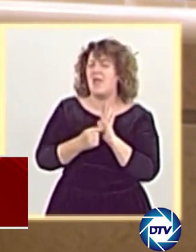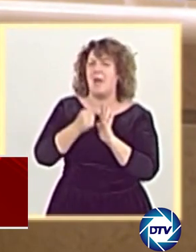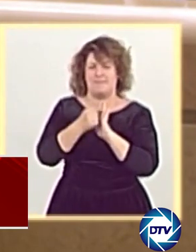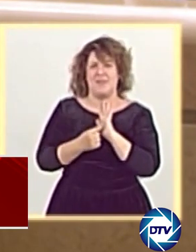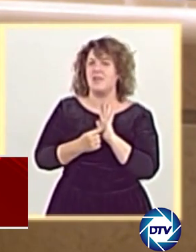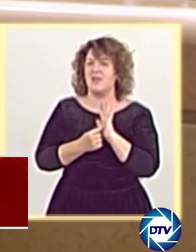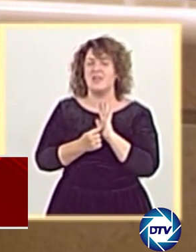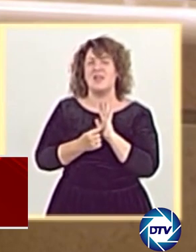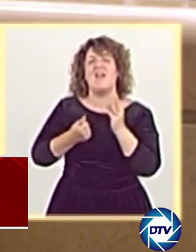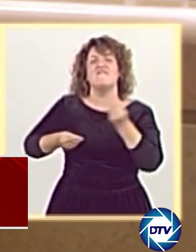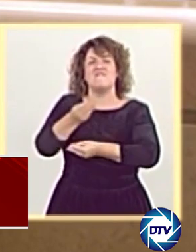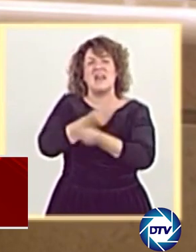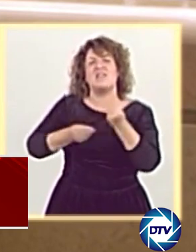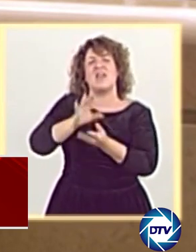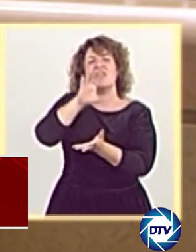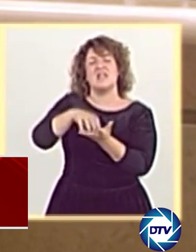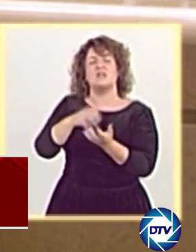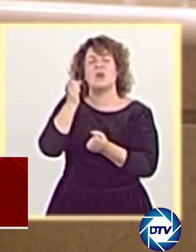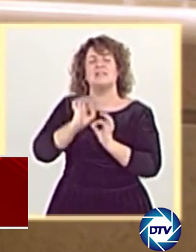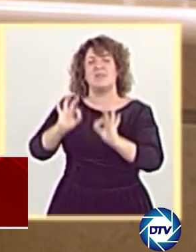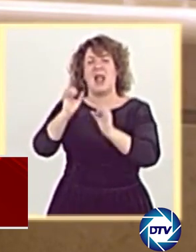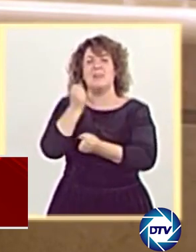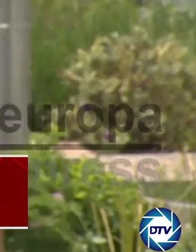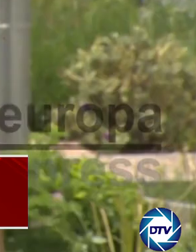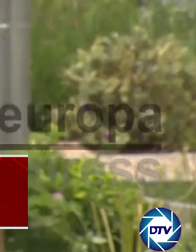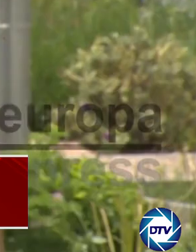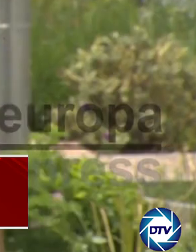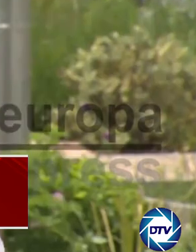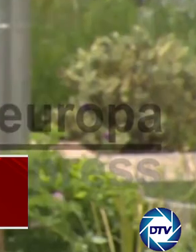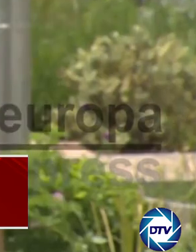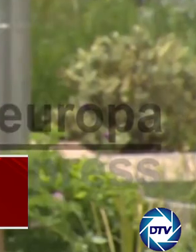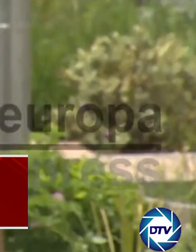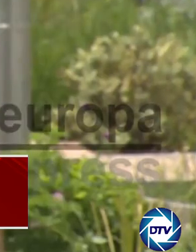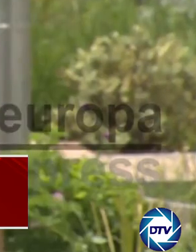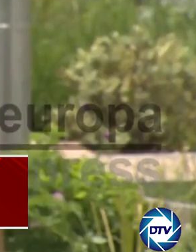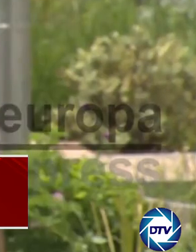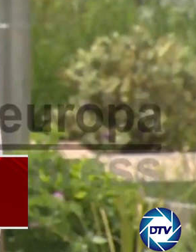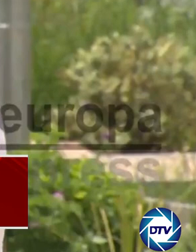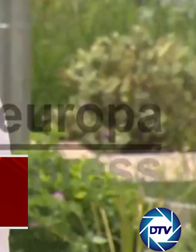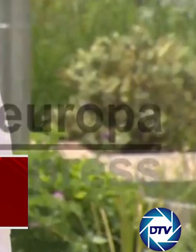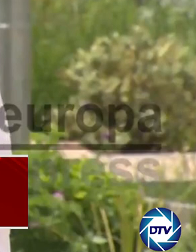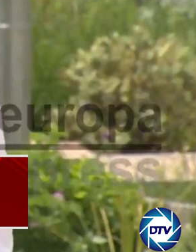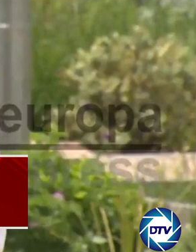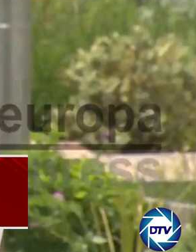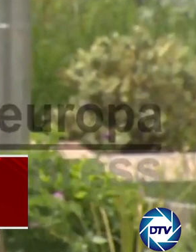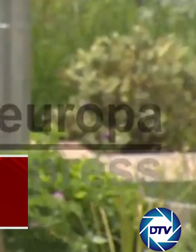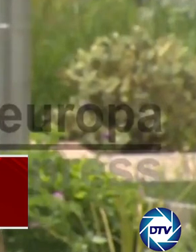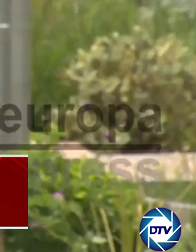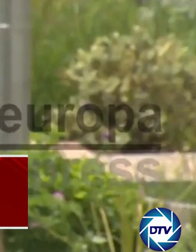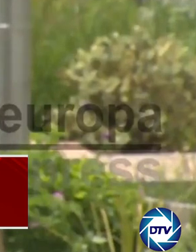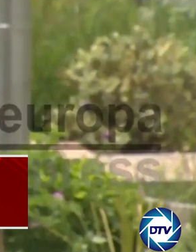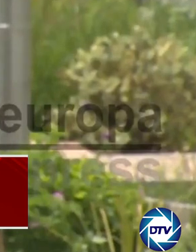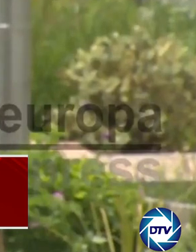un 9% de la población española. Y estos tíos van a decidir esto. No, hombre, no. Además, además,